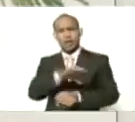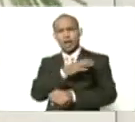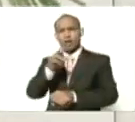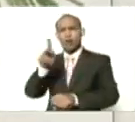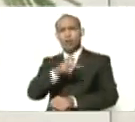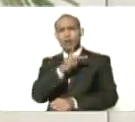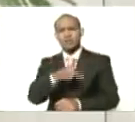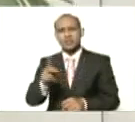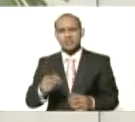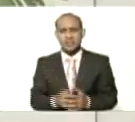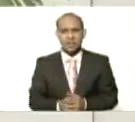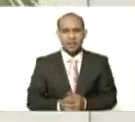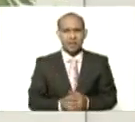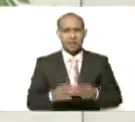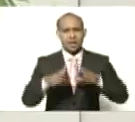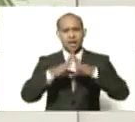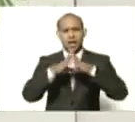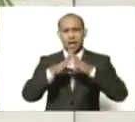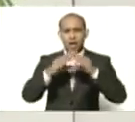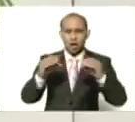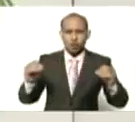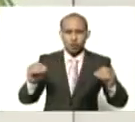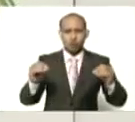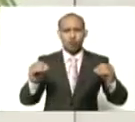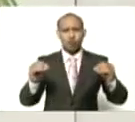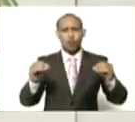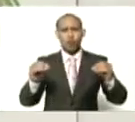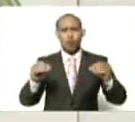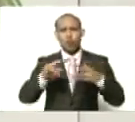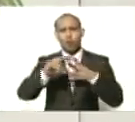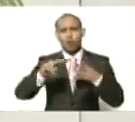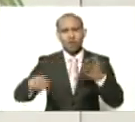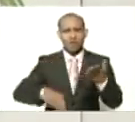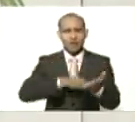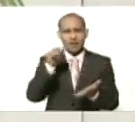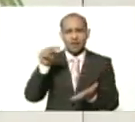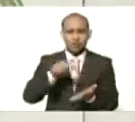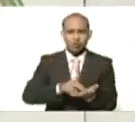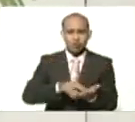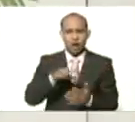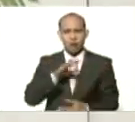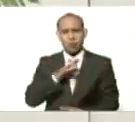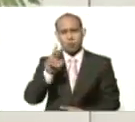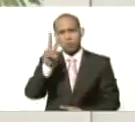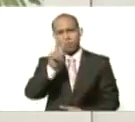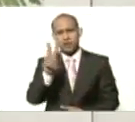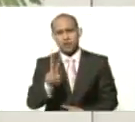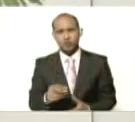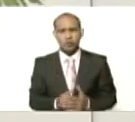poesía a todos los rincones del territorio venezolano.